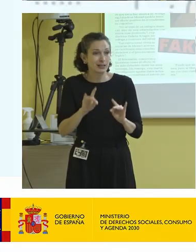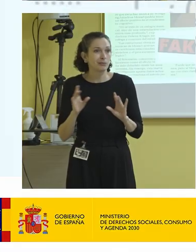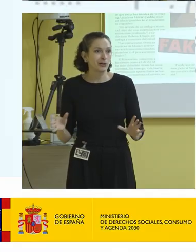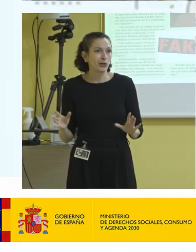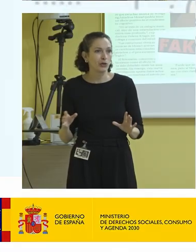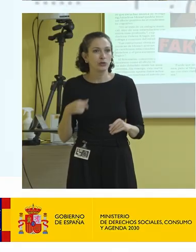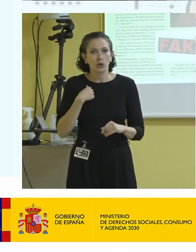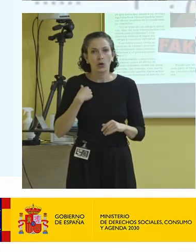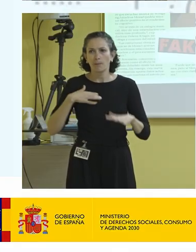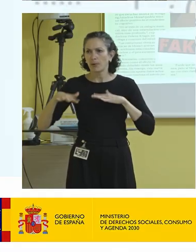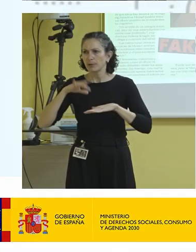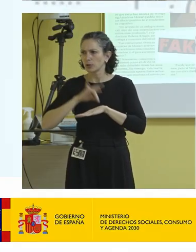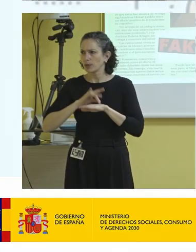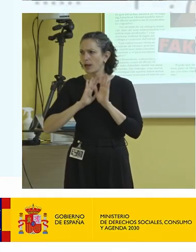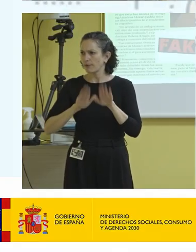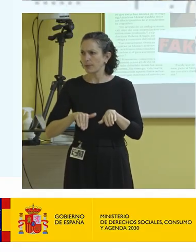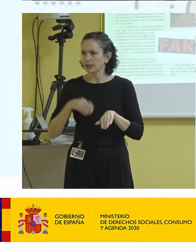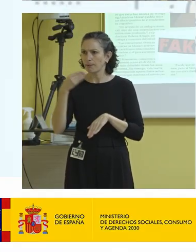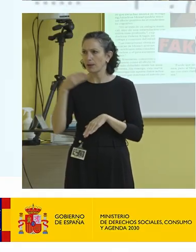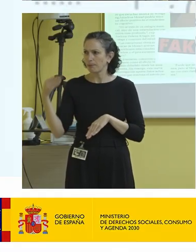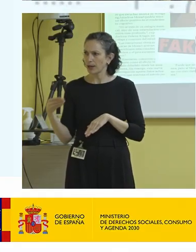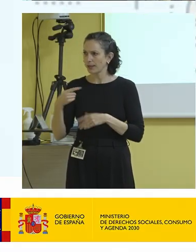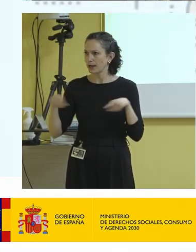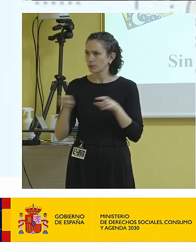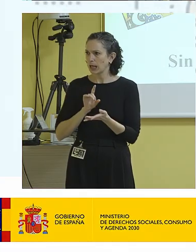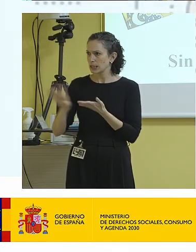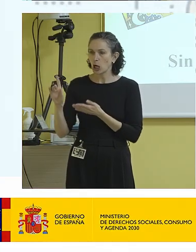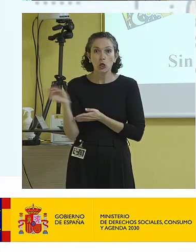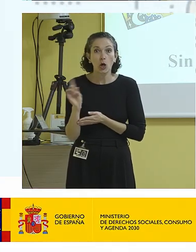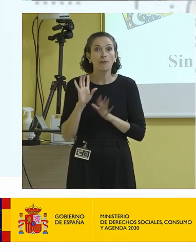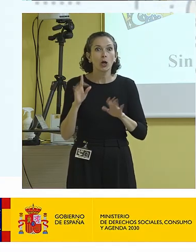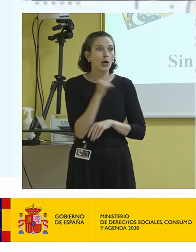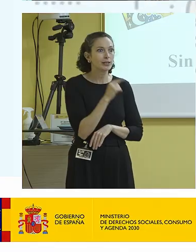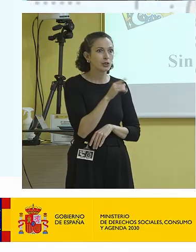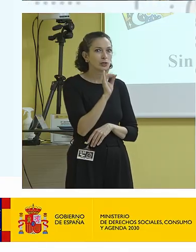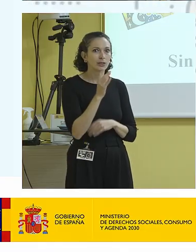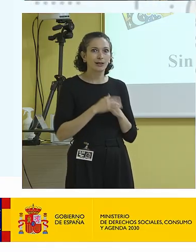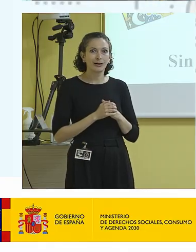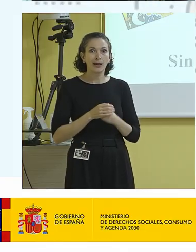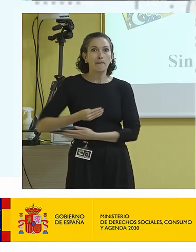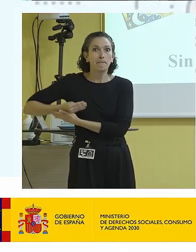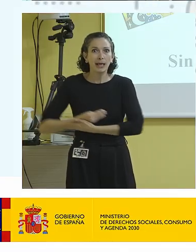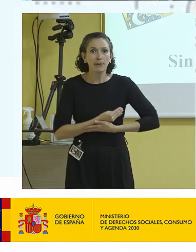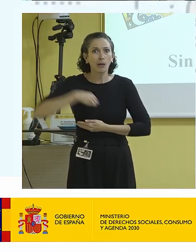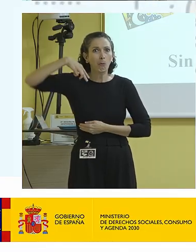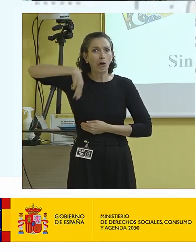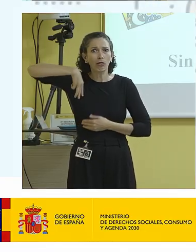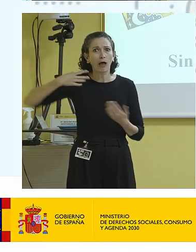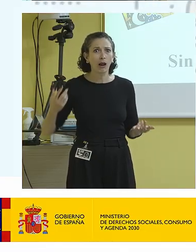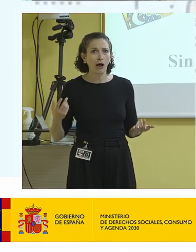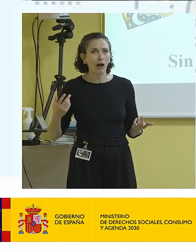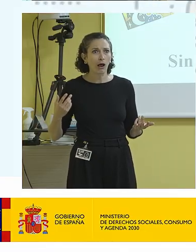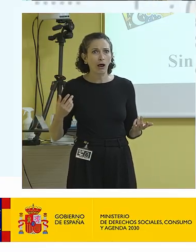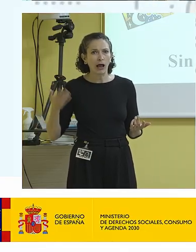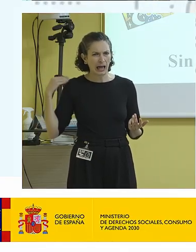ningún movimiento médico a favor de erradicar a Bad Bunny de la música, pero sí he visto esto, el Baby Mozart. Pero además que hubo una